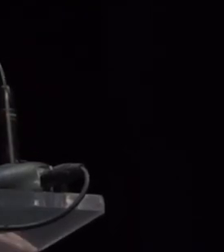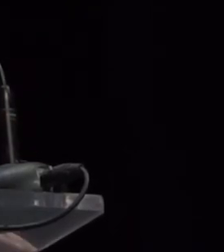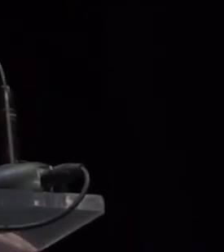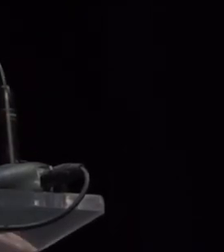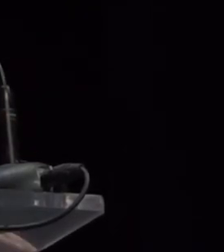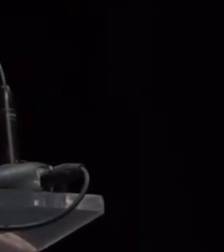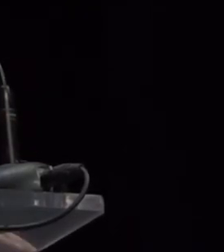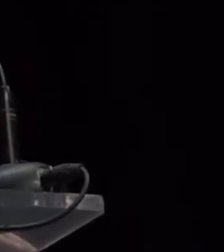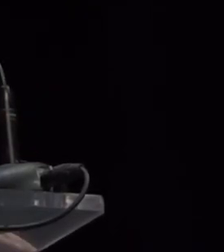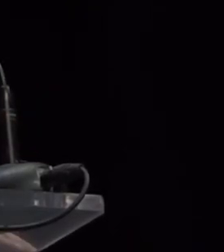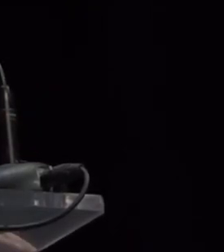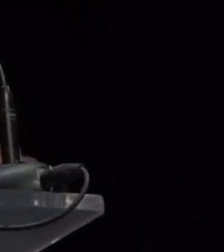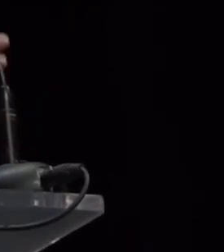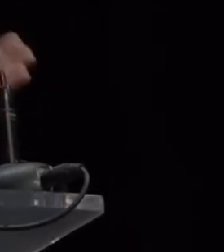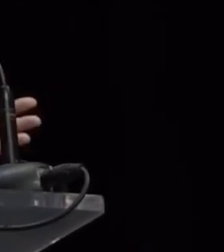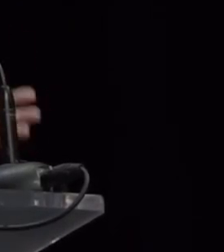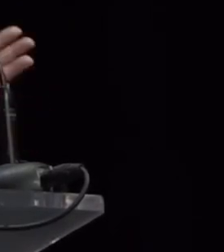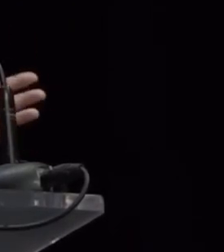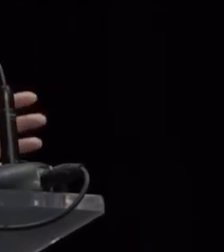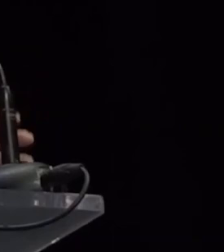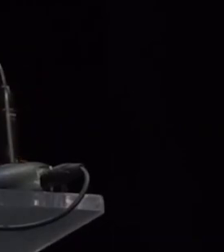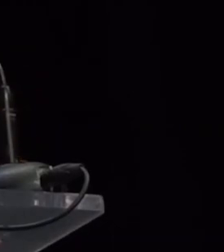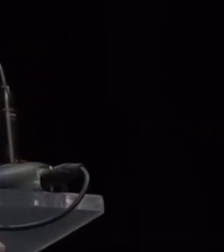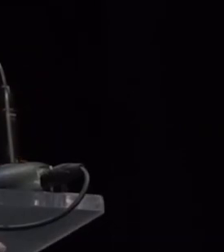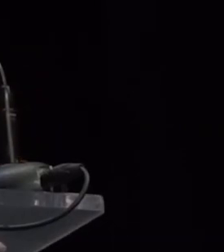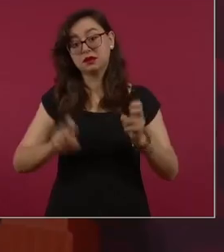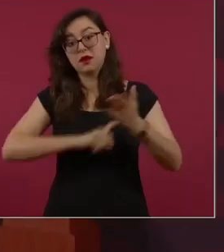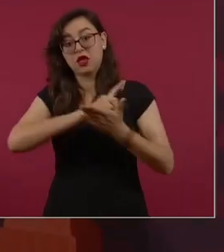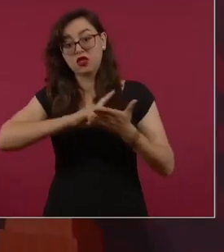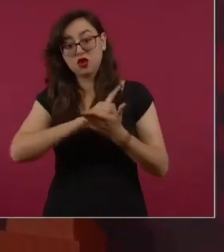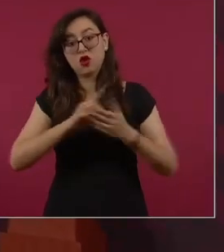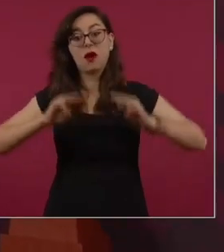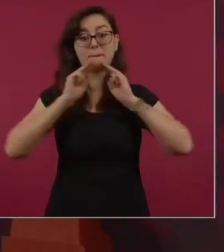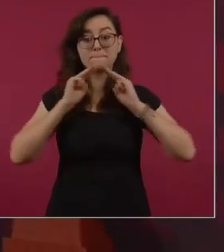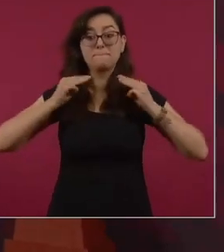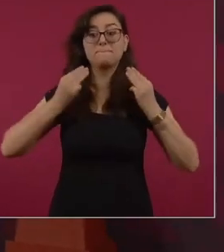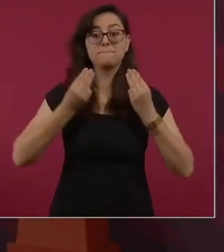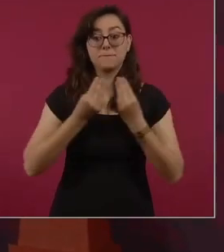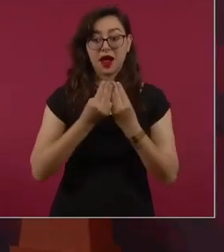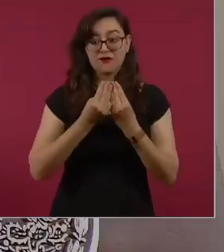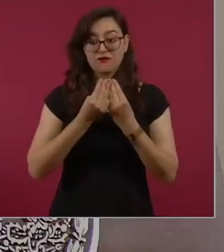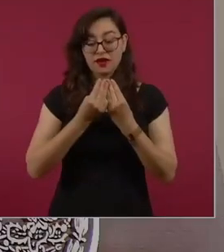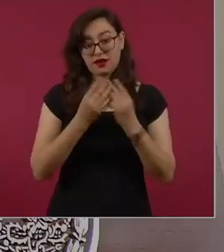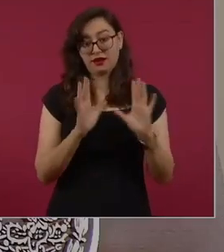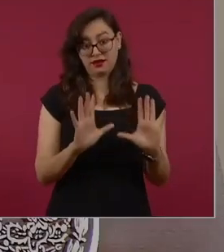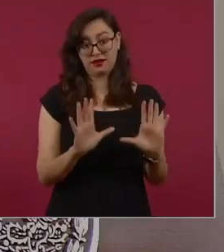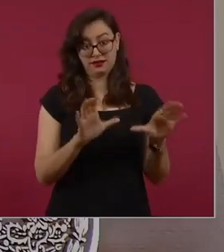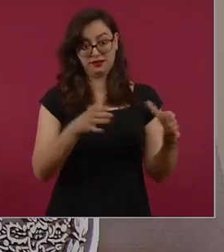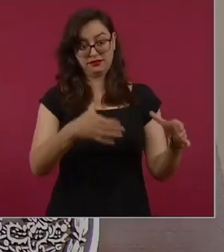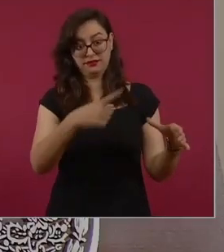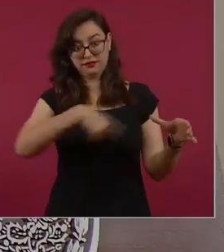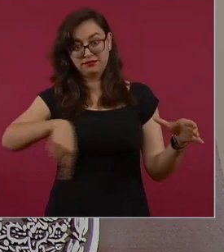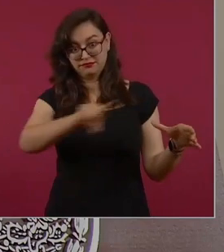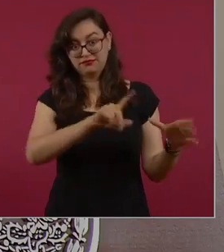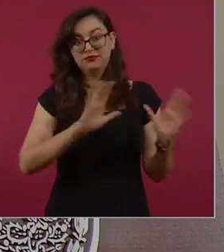con una precandidata, lo importante es el pueblo, el bien común, que el presidente cada día que pasa es más atacado y